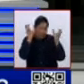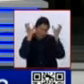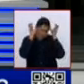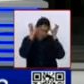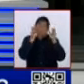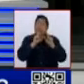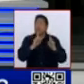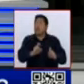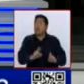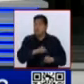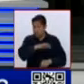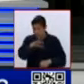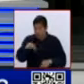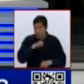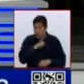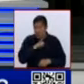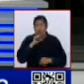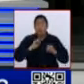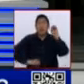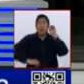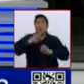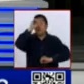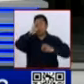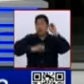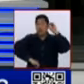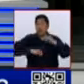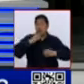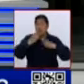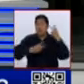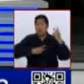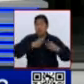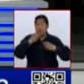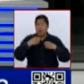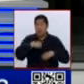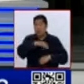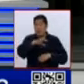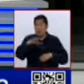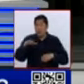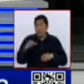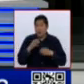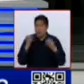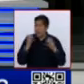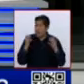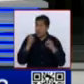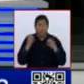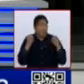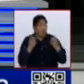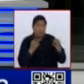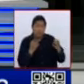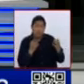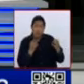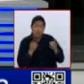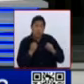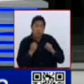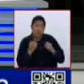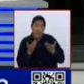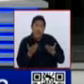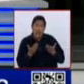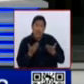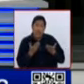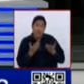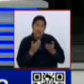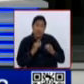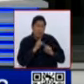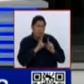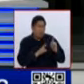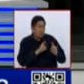Bueno, vamos a preguntar a la gente que está en el lugar. En Oruro, hemos podido visitar un lugar enigmático donde hay más preguntas que